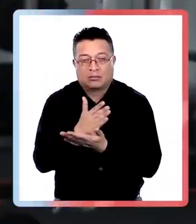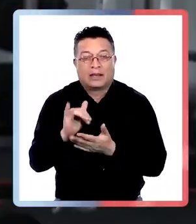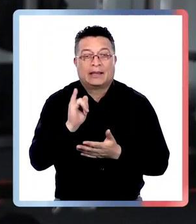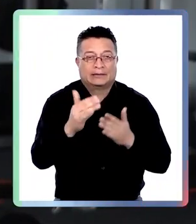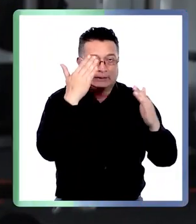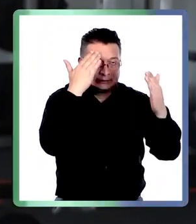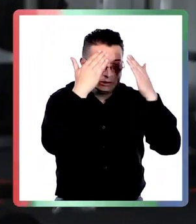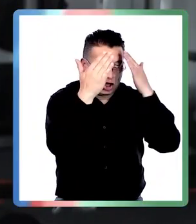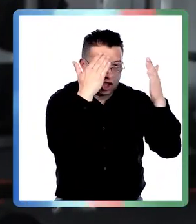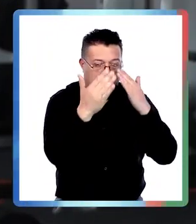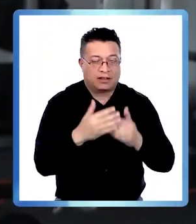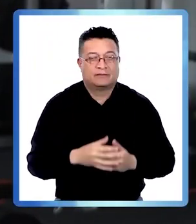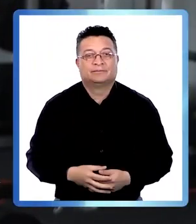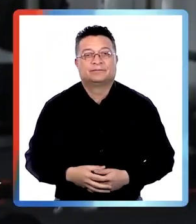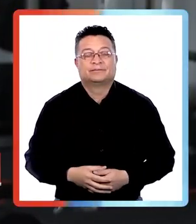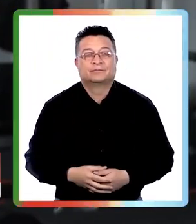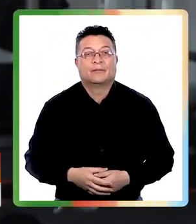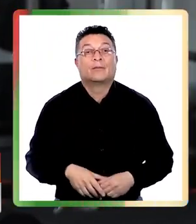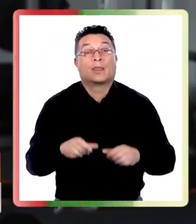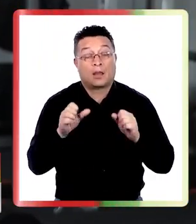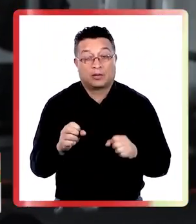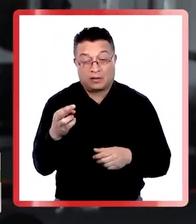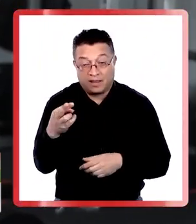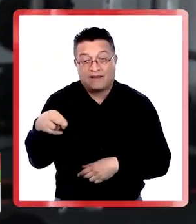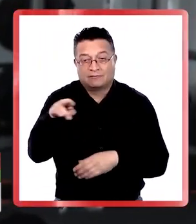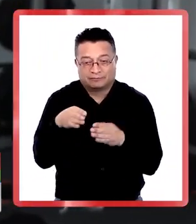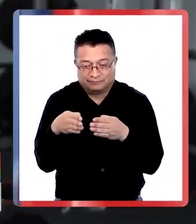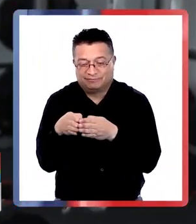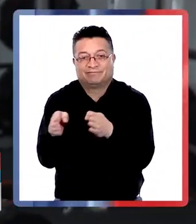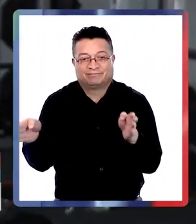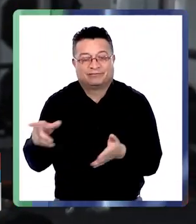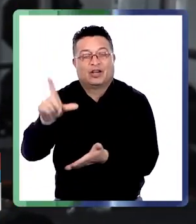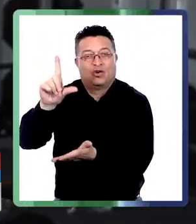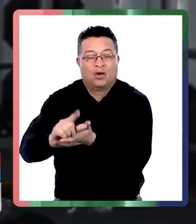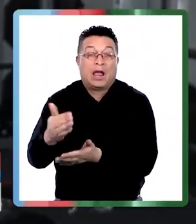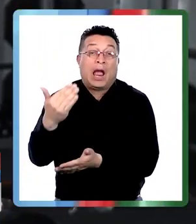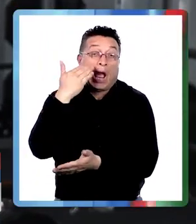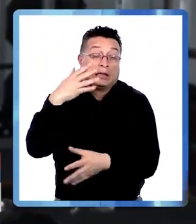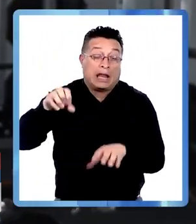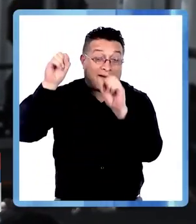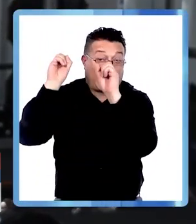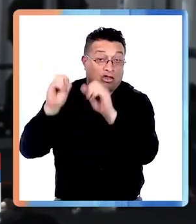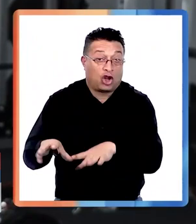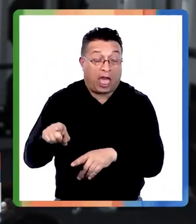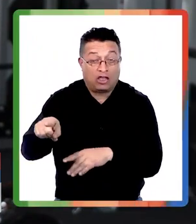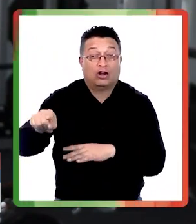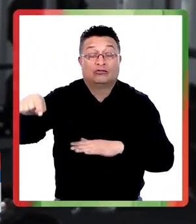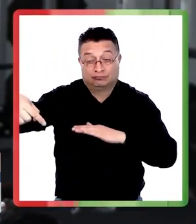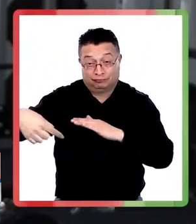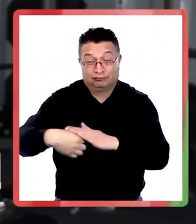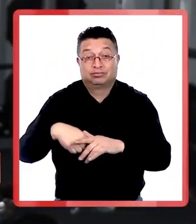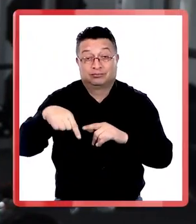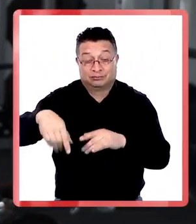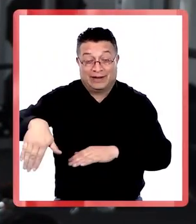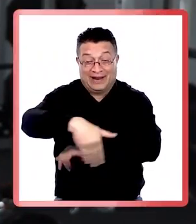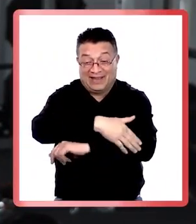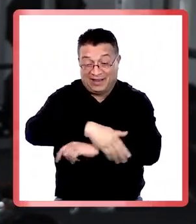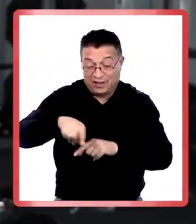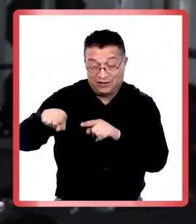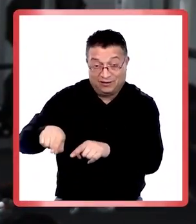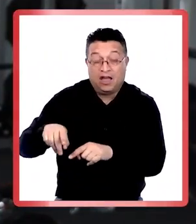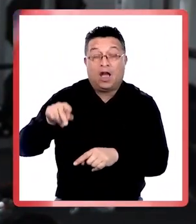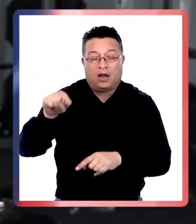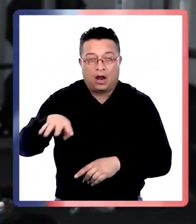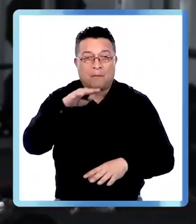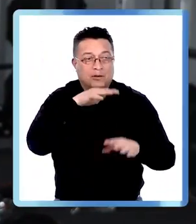Poder reabrir este espacio físico que estaba casi abandonado, ¿cierto?, en la entrada por esta calle, para las usuarias ha sido muy importante